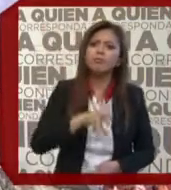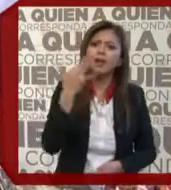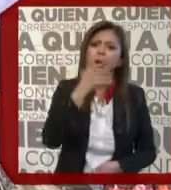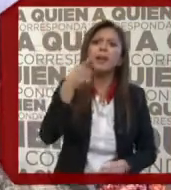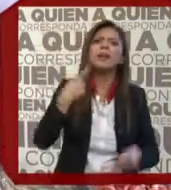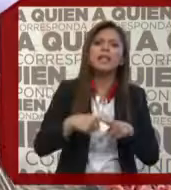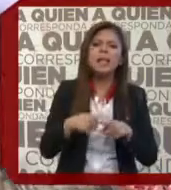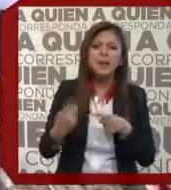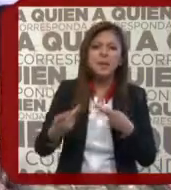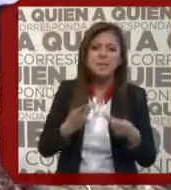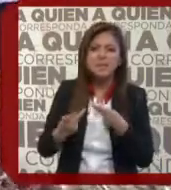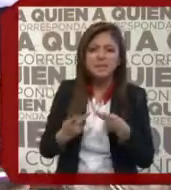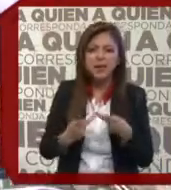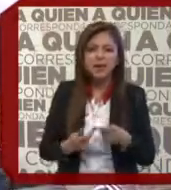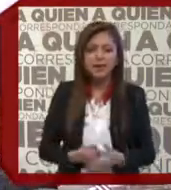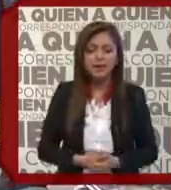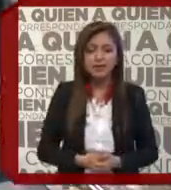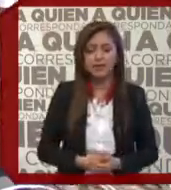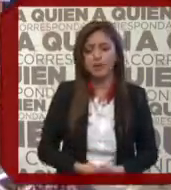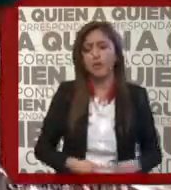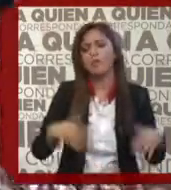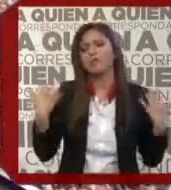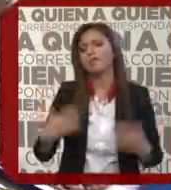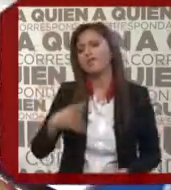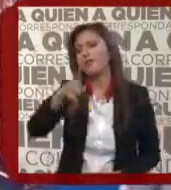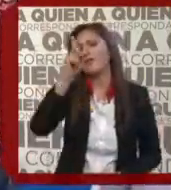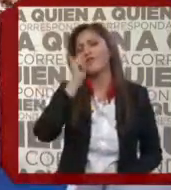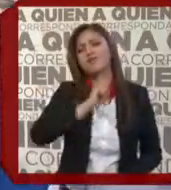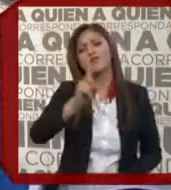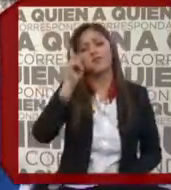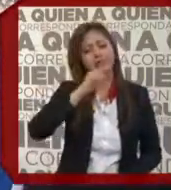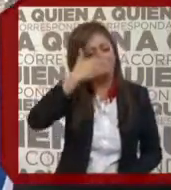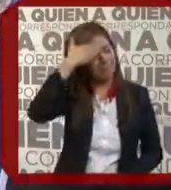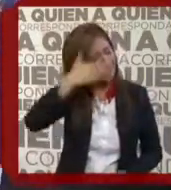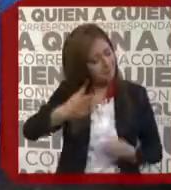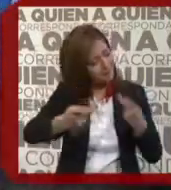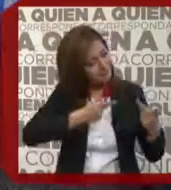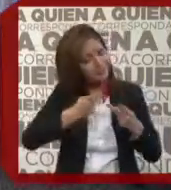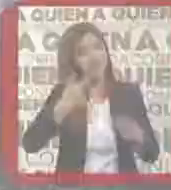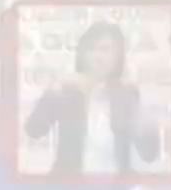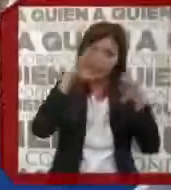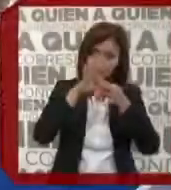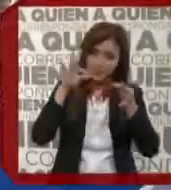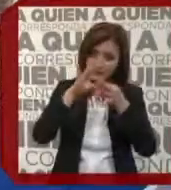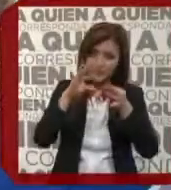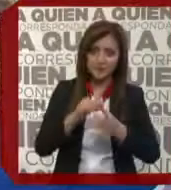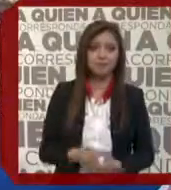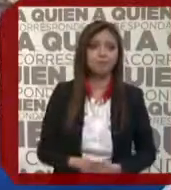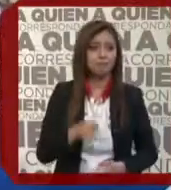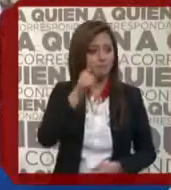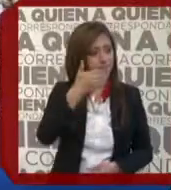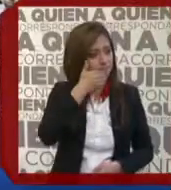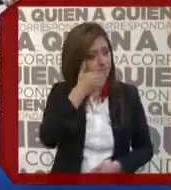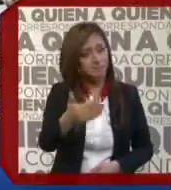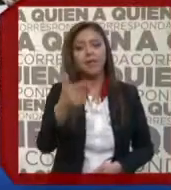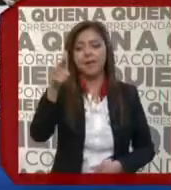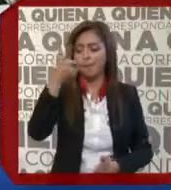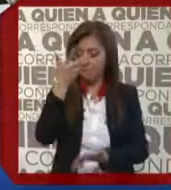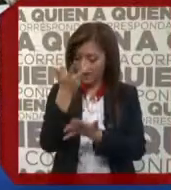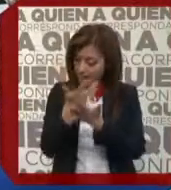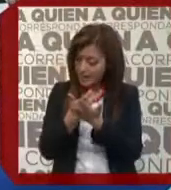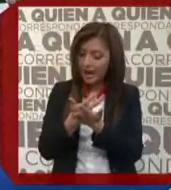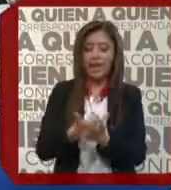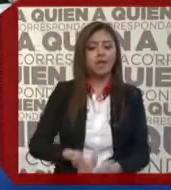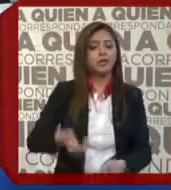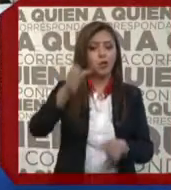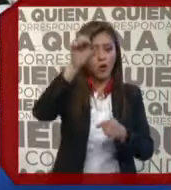hizo? ¿Quién lo preparó? ¡Qué bárbaro! Nada más porque me agarraste casado, si no, un buen fin de semana largo para usted. El